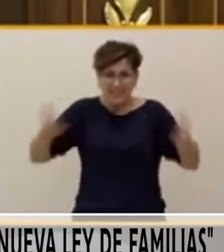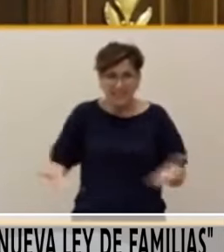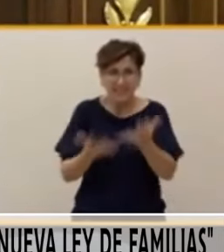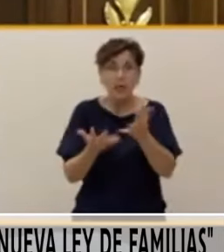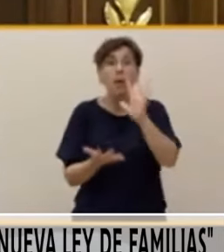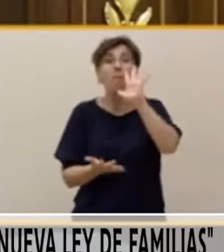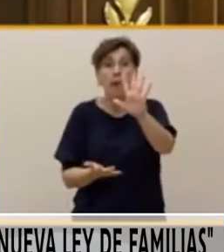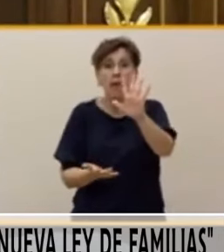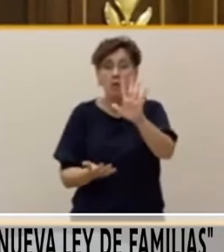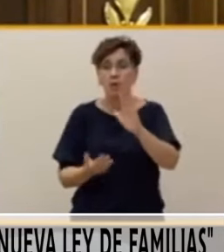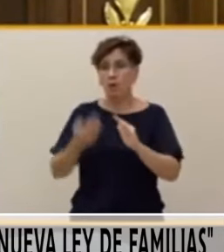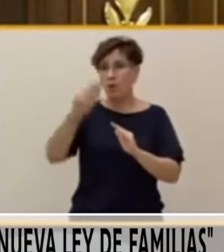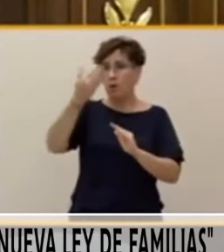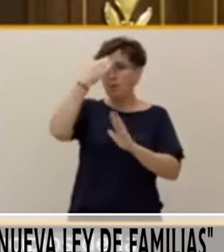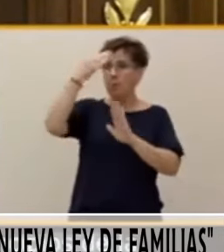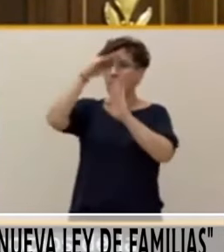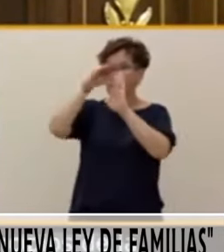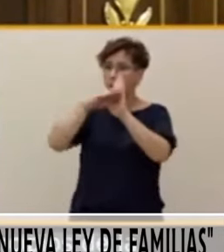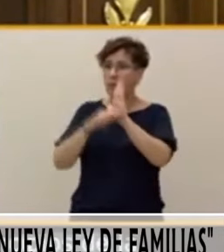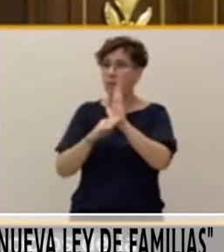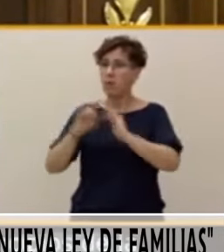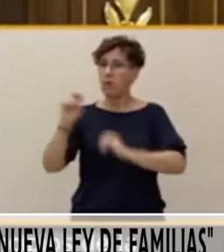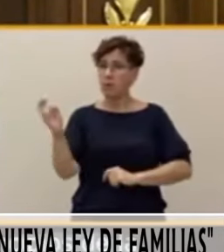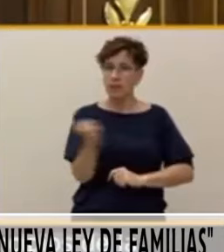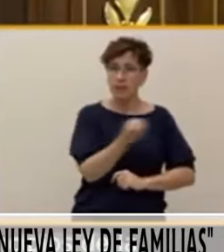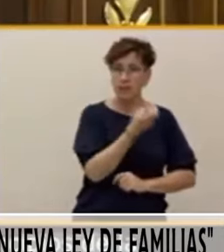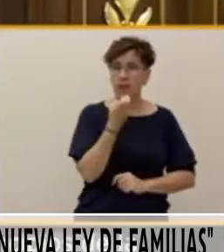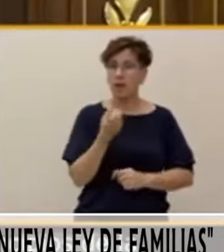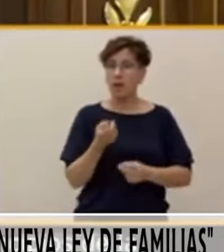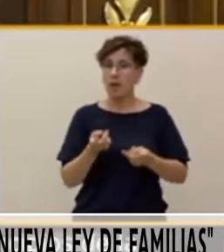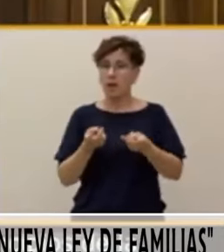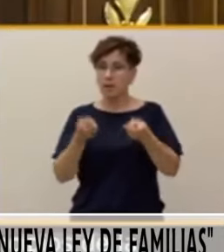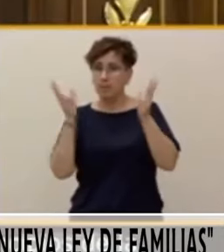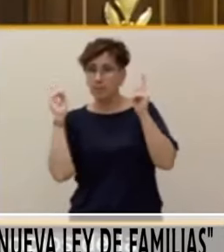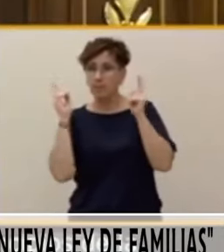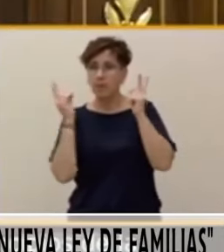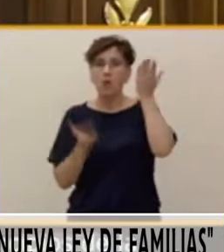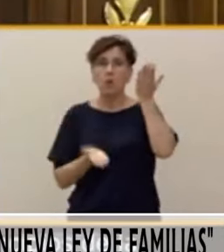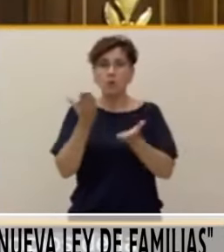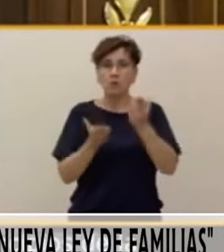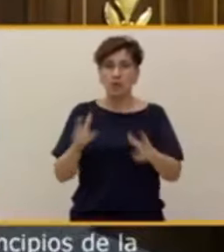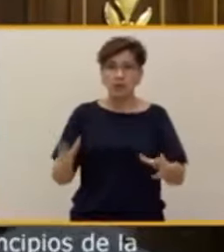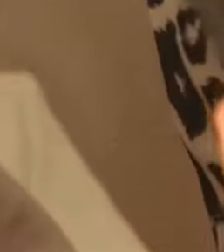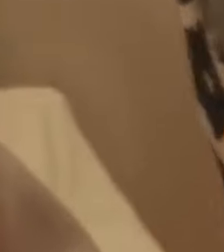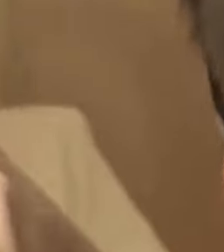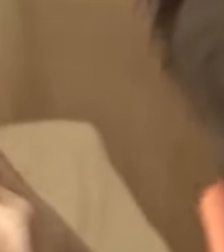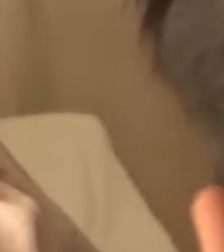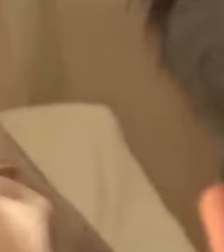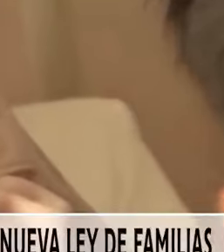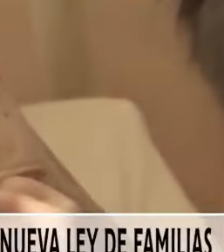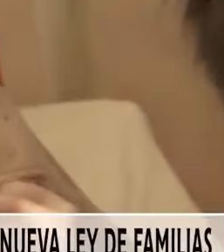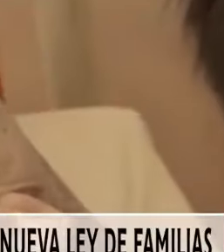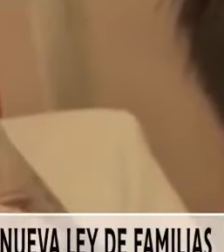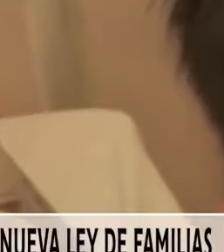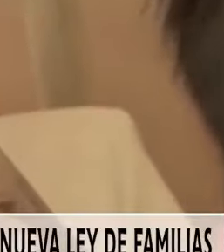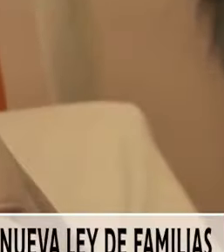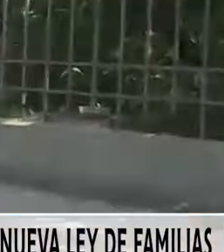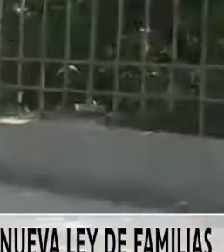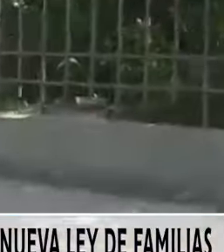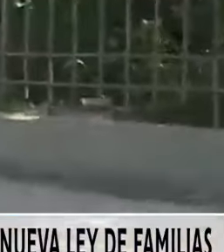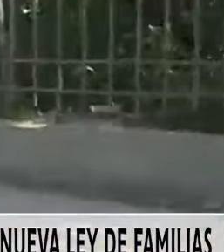de la libertad, de la justicia social encarnados en nuestra Constitución y que caracterizan a la sociedad española. Una nueva ley